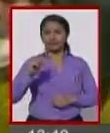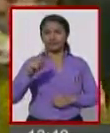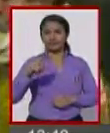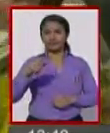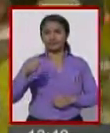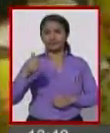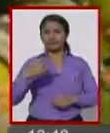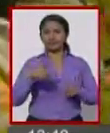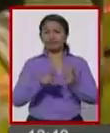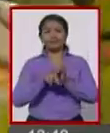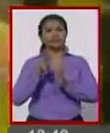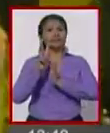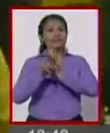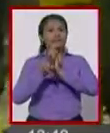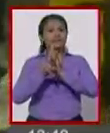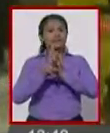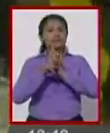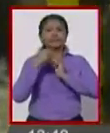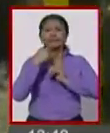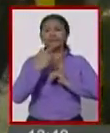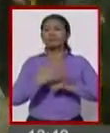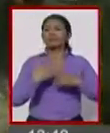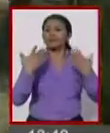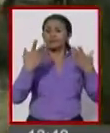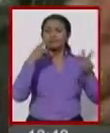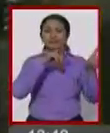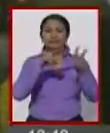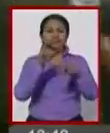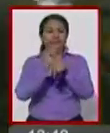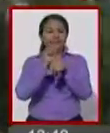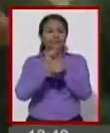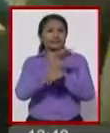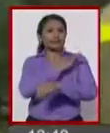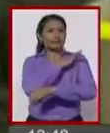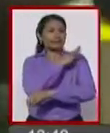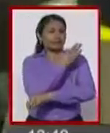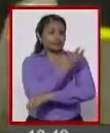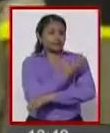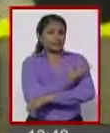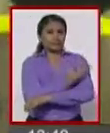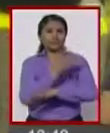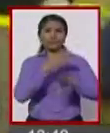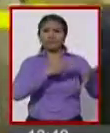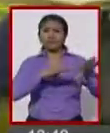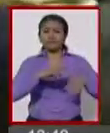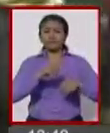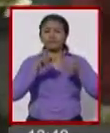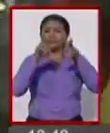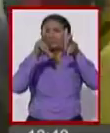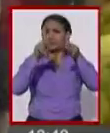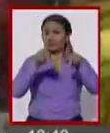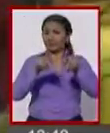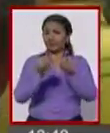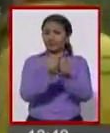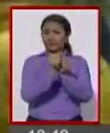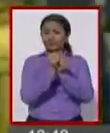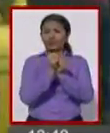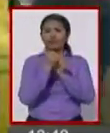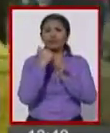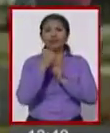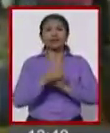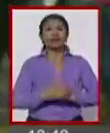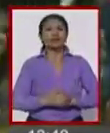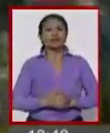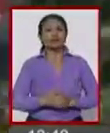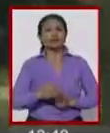las imágenes, déjeme decirle, Caterine, que estamos viendo el trabajo arduo que están realizando las personas en conjunto, como lo